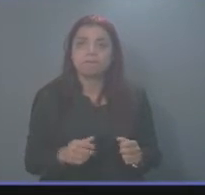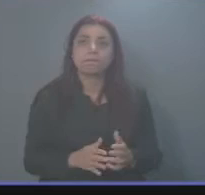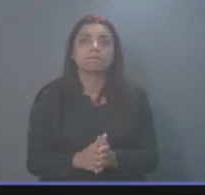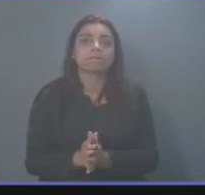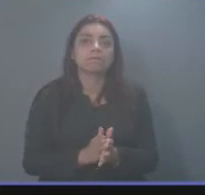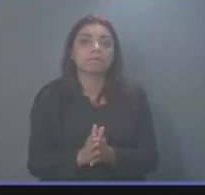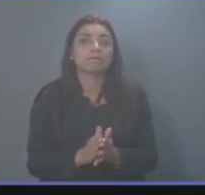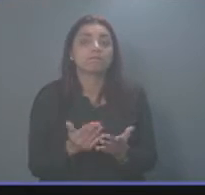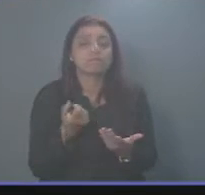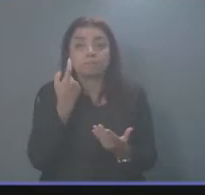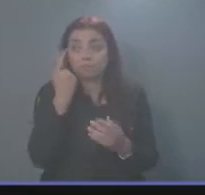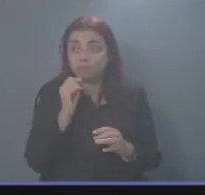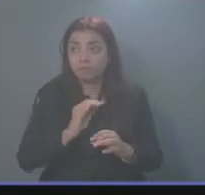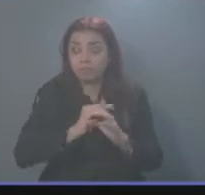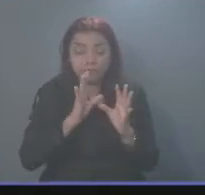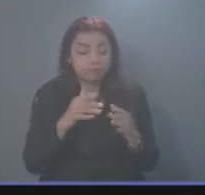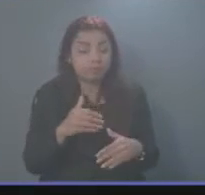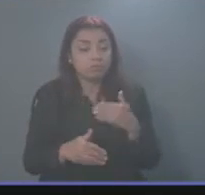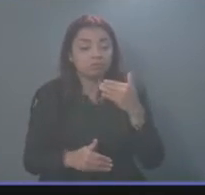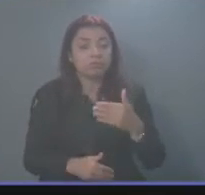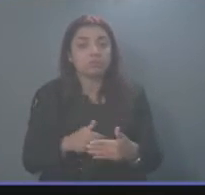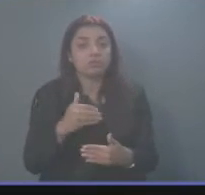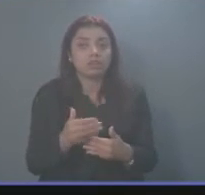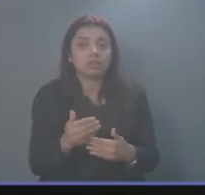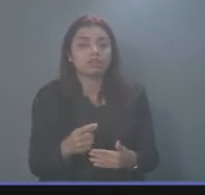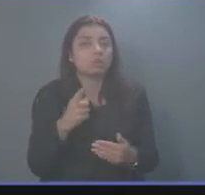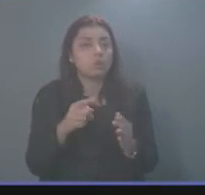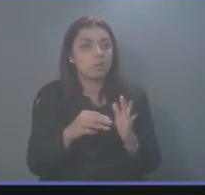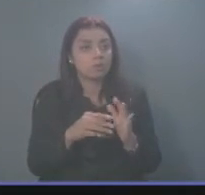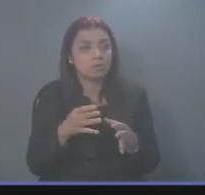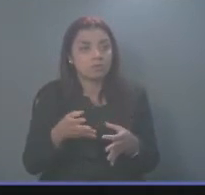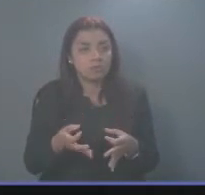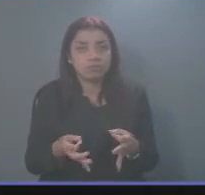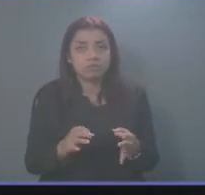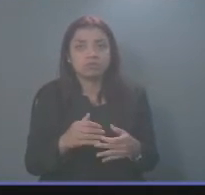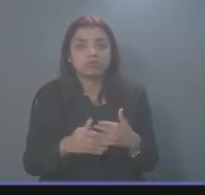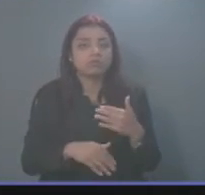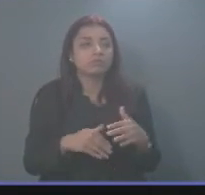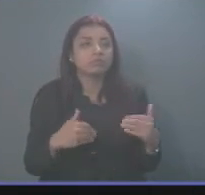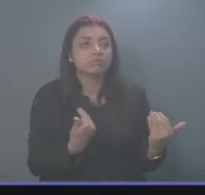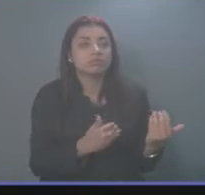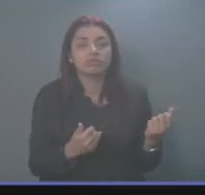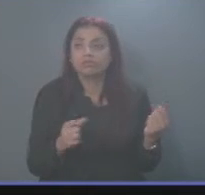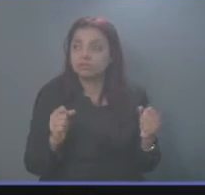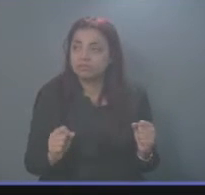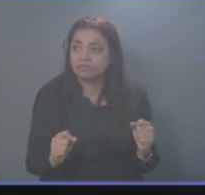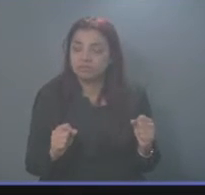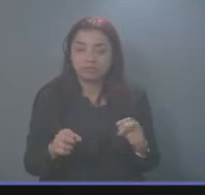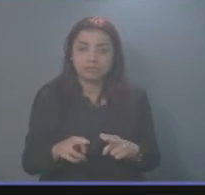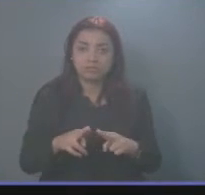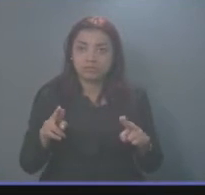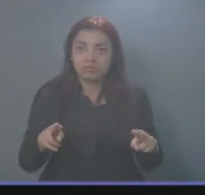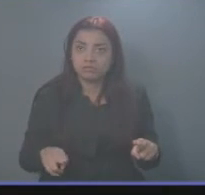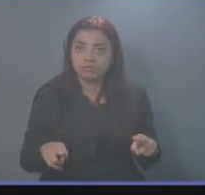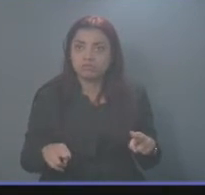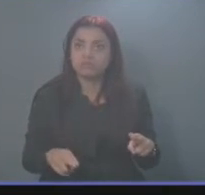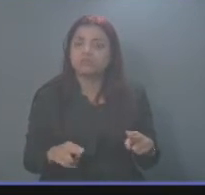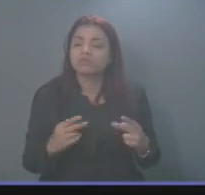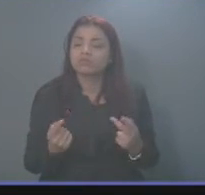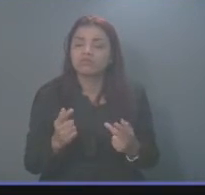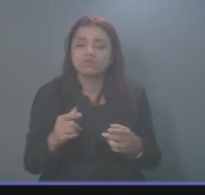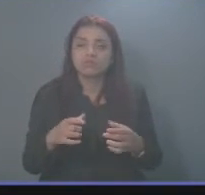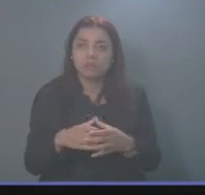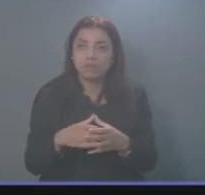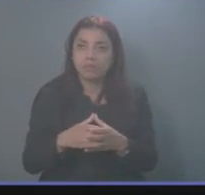aspirantes tengan con claridad los procesos de selección. Un manual de selección de atletas para cada federación, el cual lo deberán de presentar al